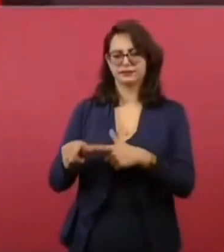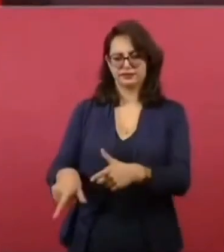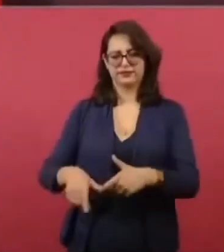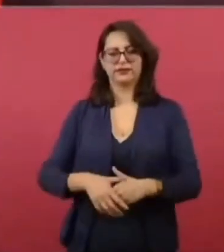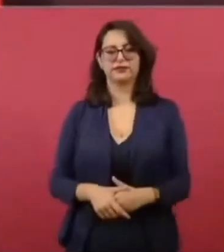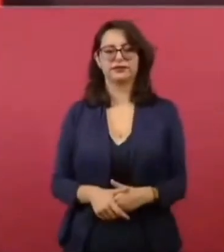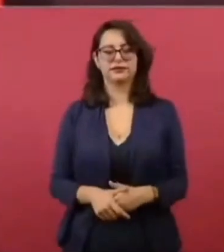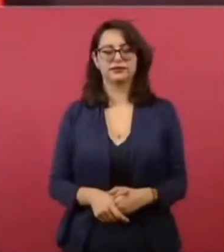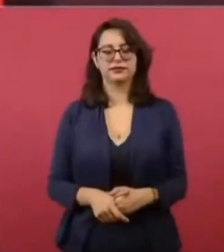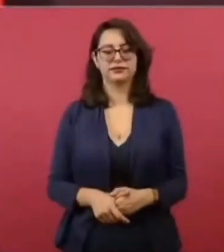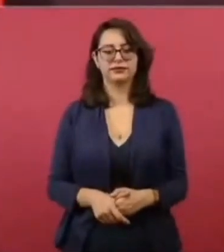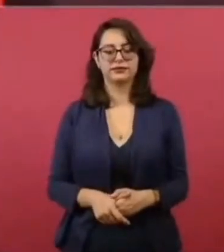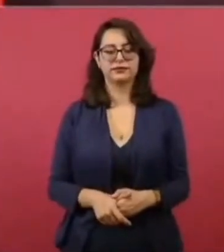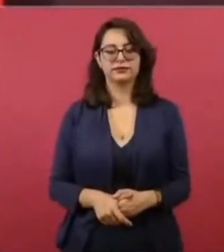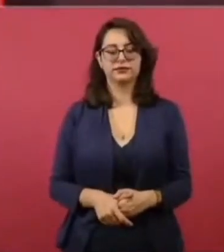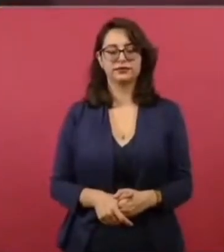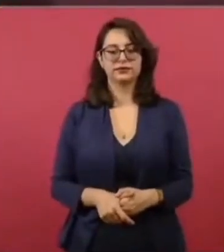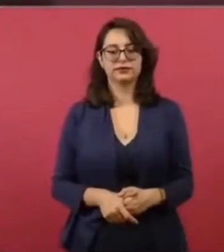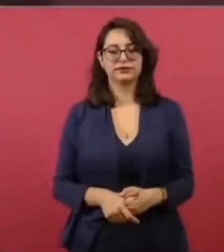Pero también